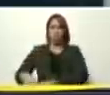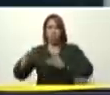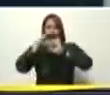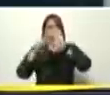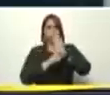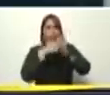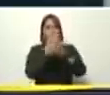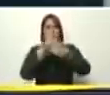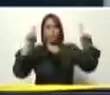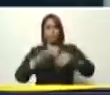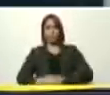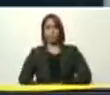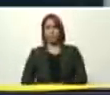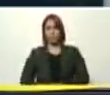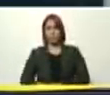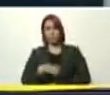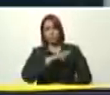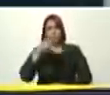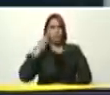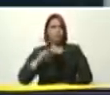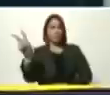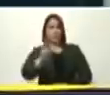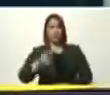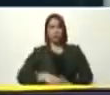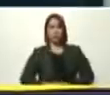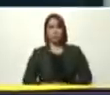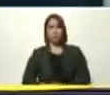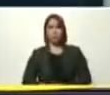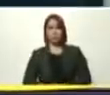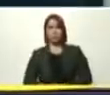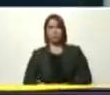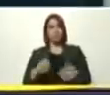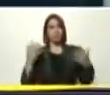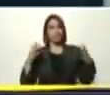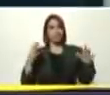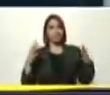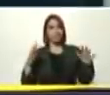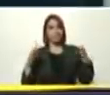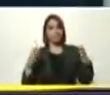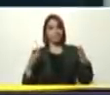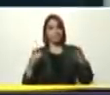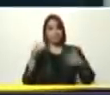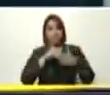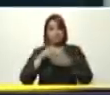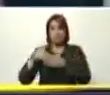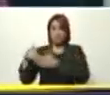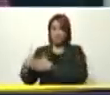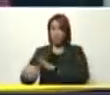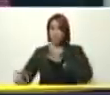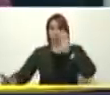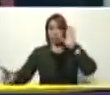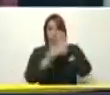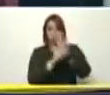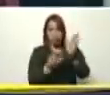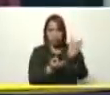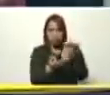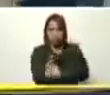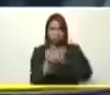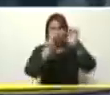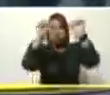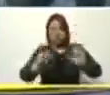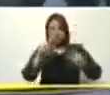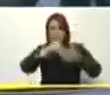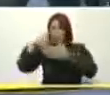y democrático de la República Bolivariana de Venezuela. Estas elecciones han legitimado el sistema electoral y al